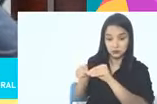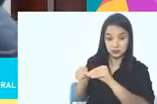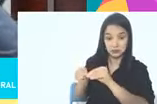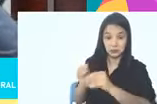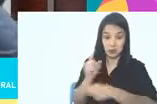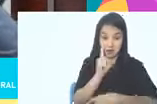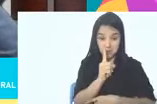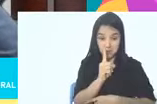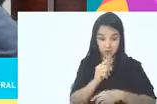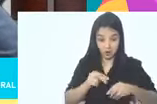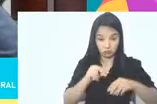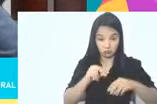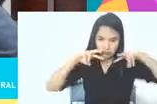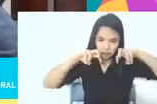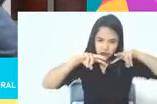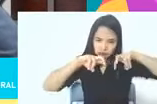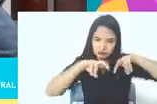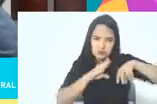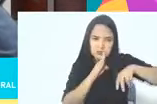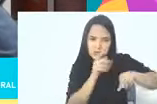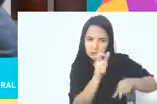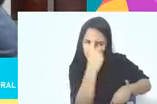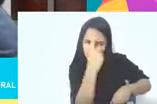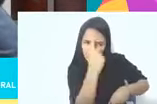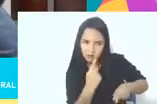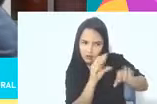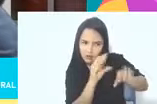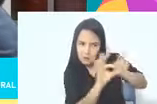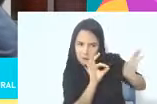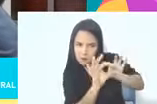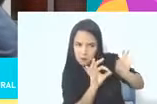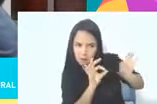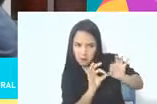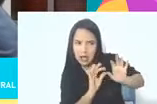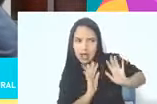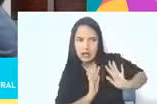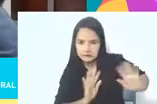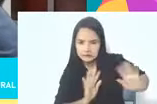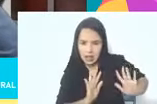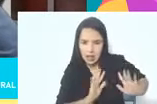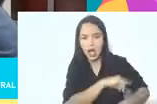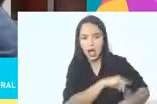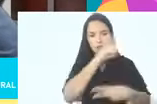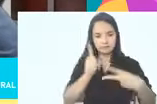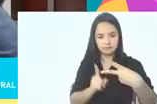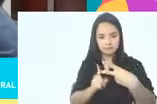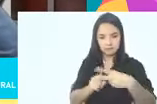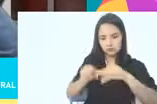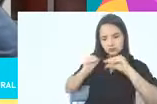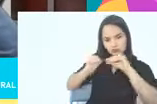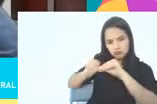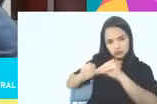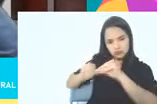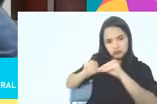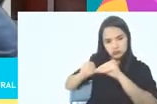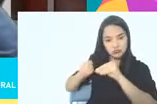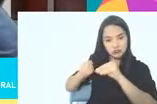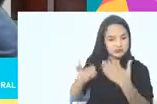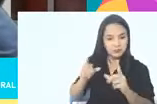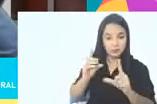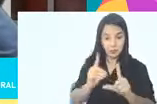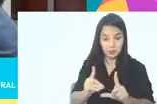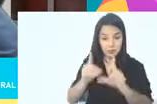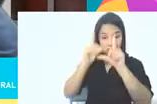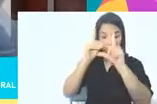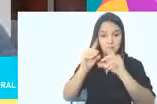sector cultural del municipio de Los Córdobas. Es muy importante también, como decía muy bien Juan Carlos, porque